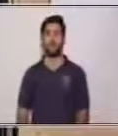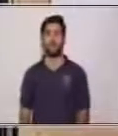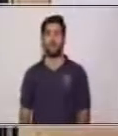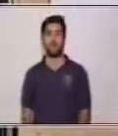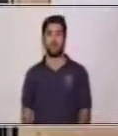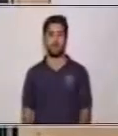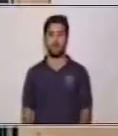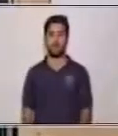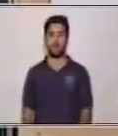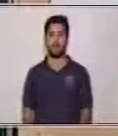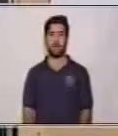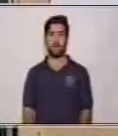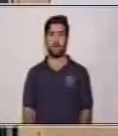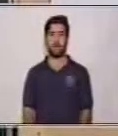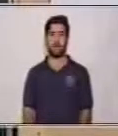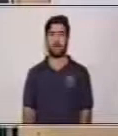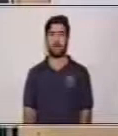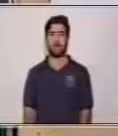Muy bien.